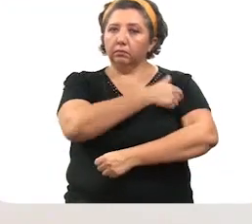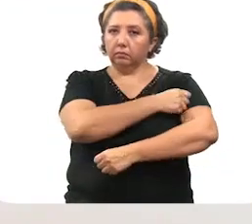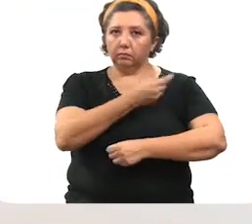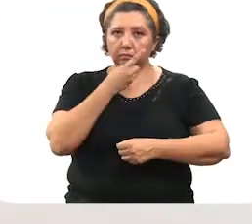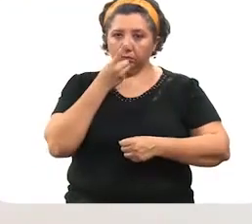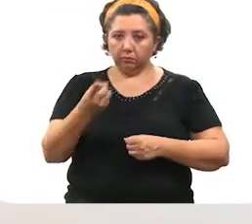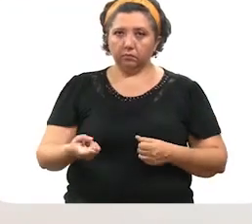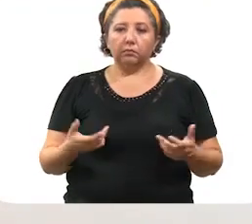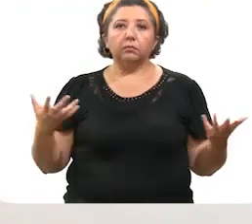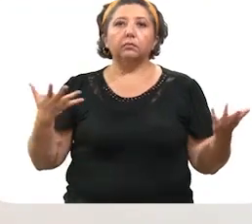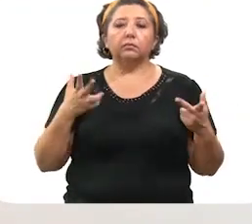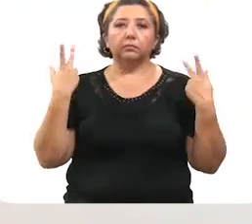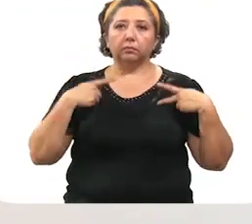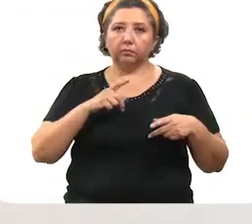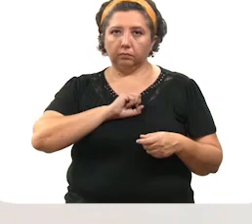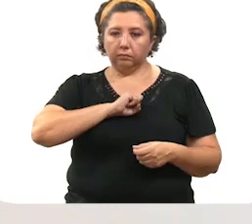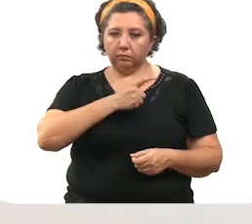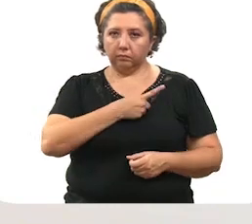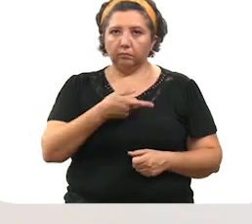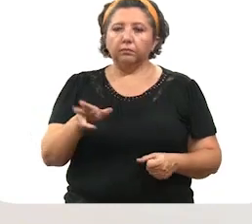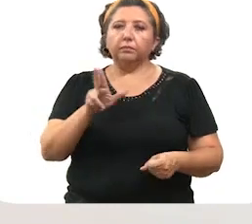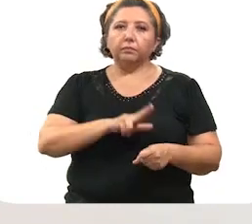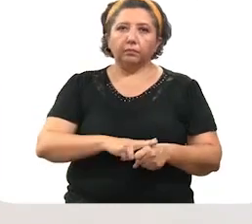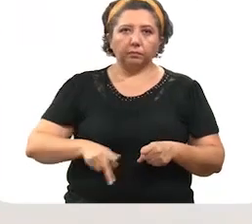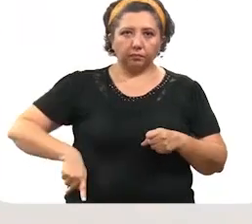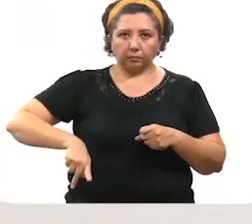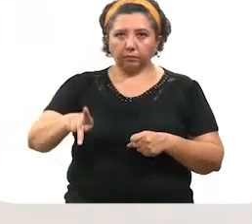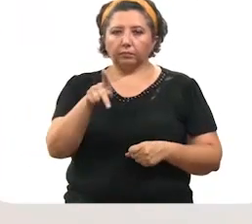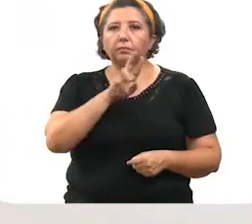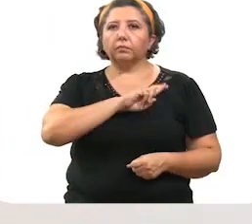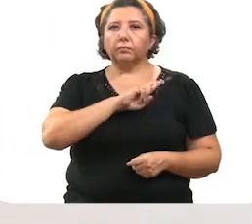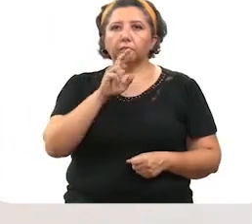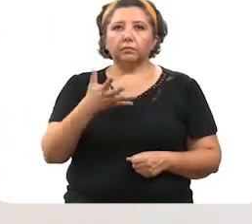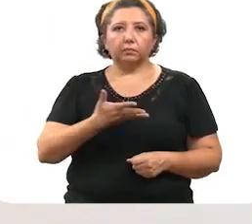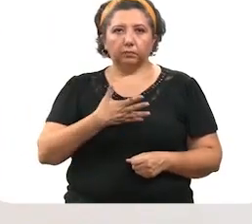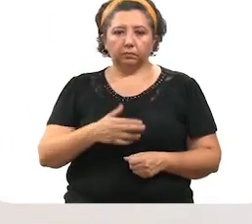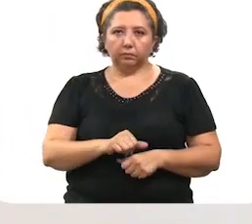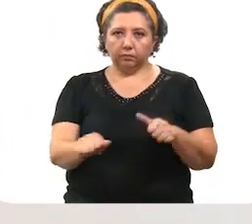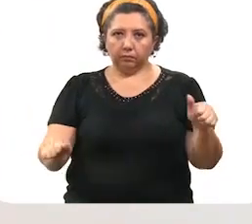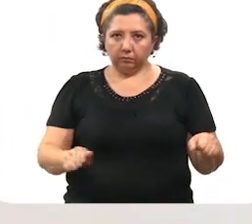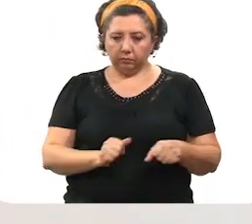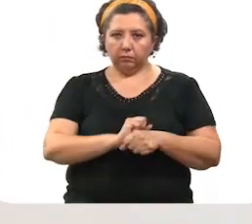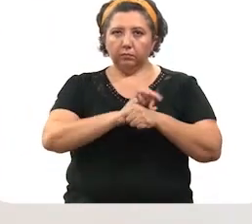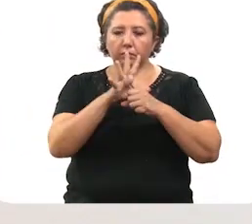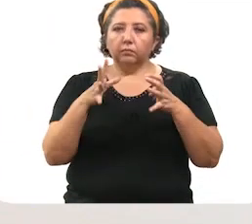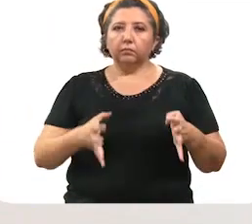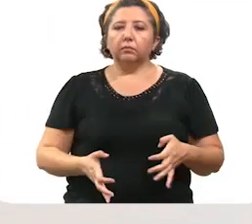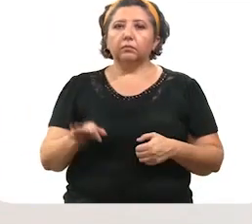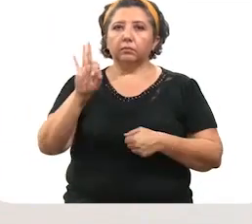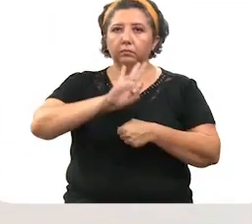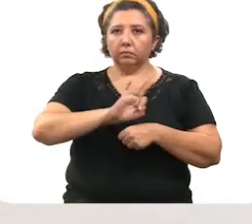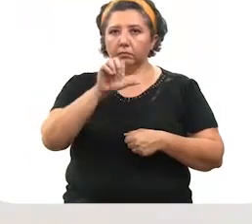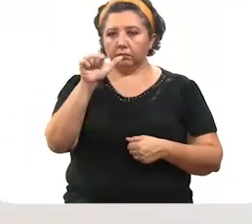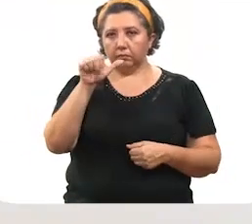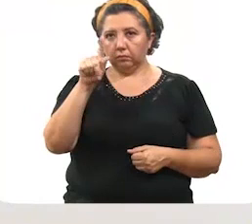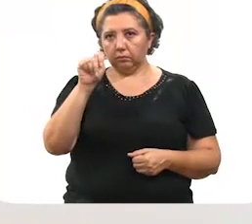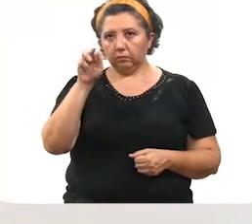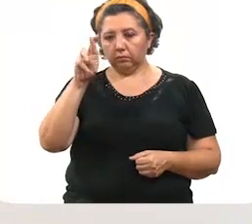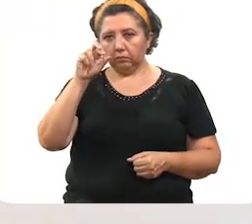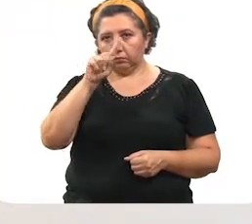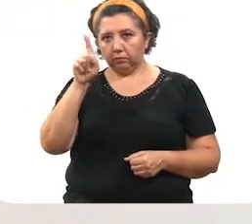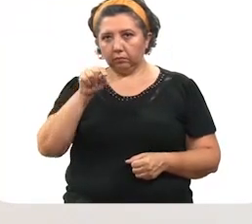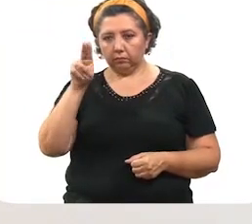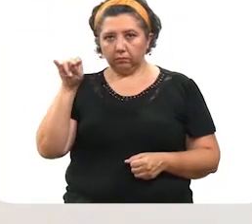de refuerzo que se aplicarán al personal de salud de los hospitales públicos y privados que tienen área COVID pertenecen a la farmacéutica